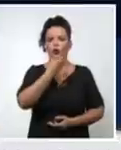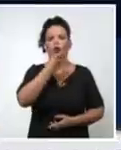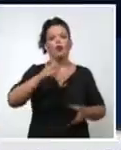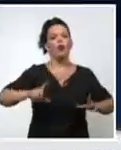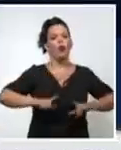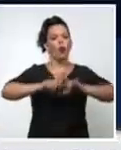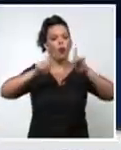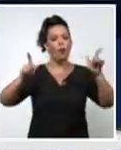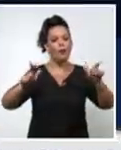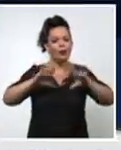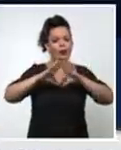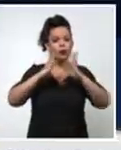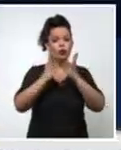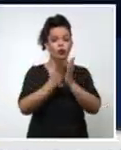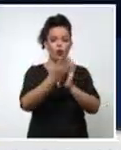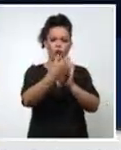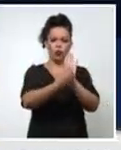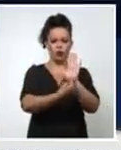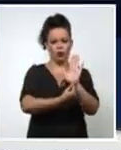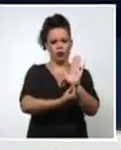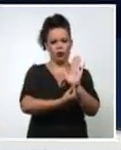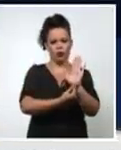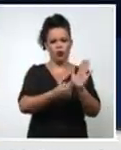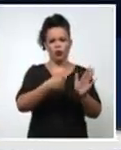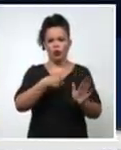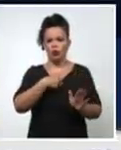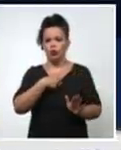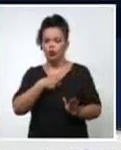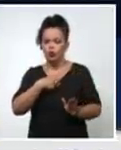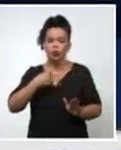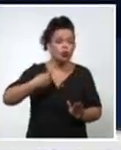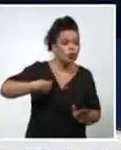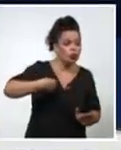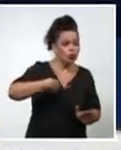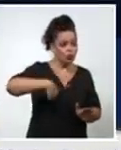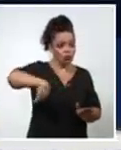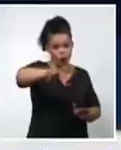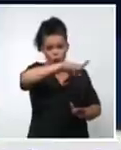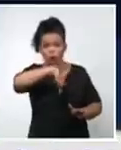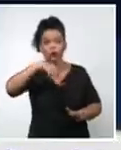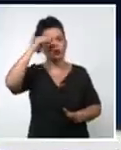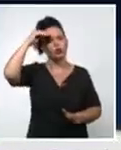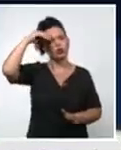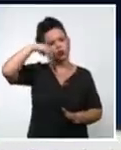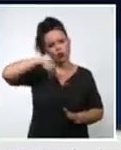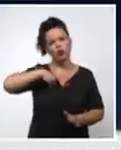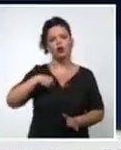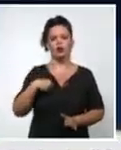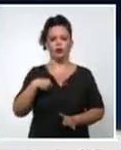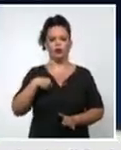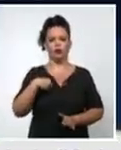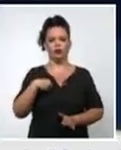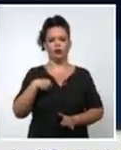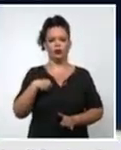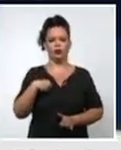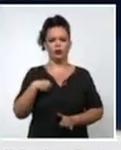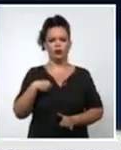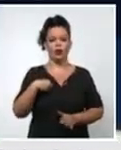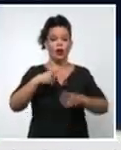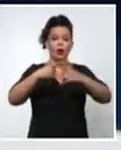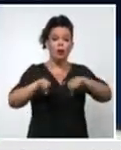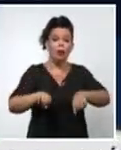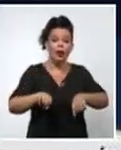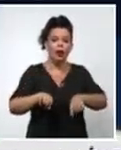establecidas. No creo que nadie en nuestro país las desconozca. Lo que pasa es que no todo el mundo la cumple, porque